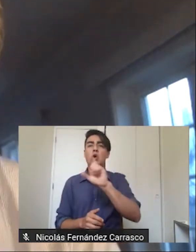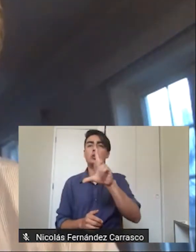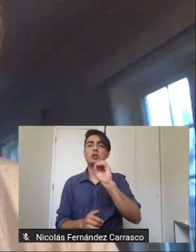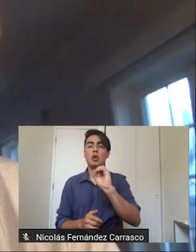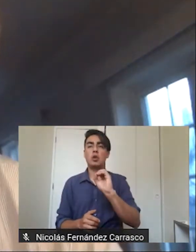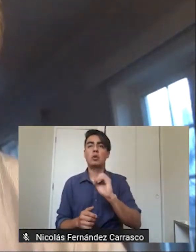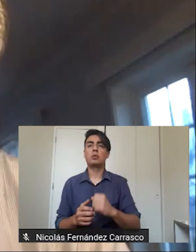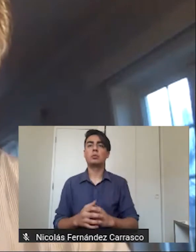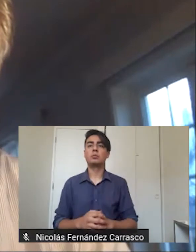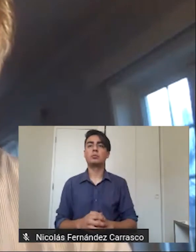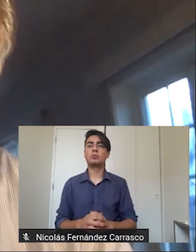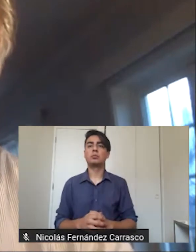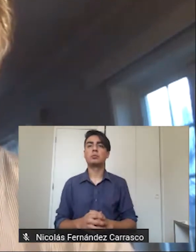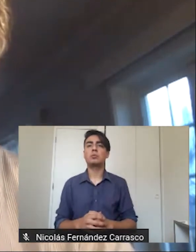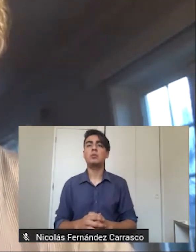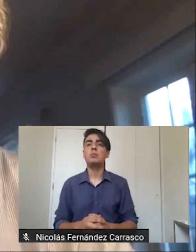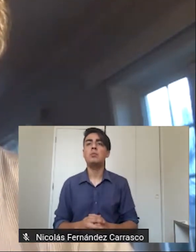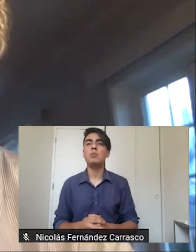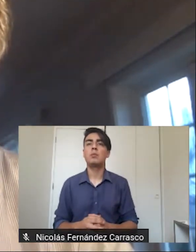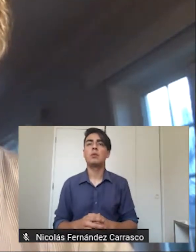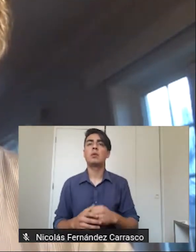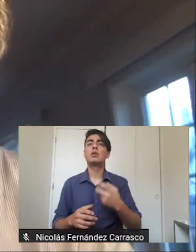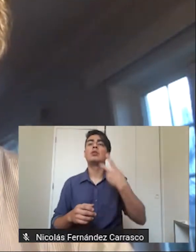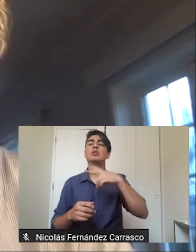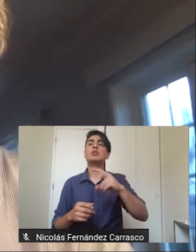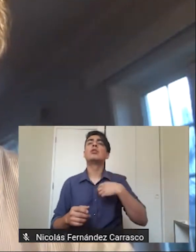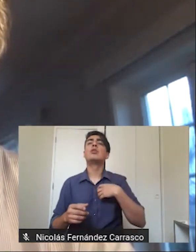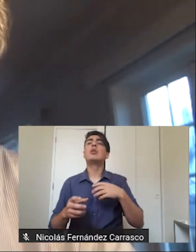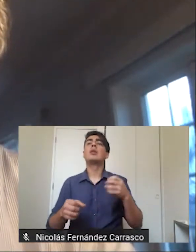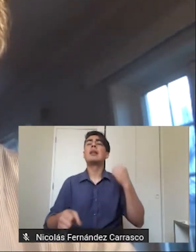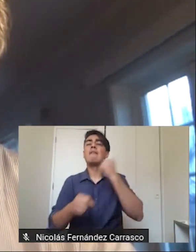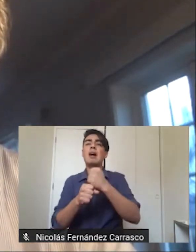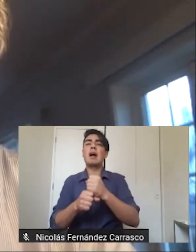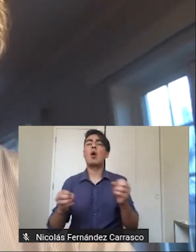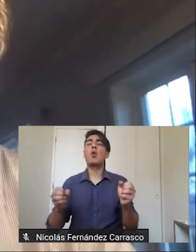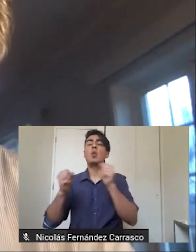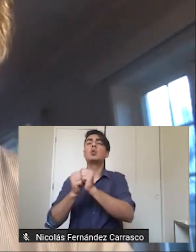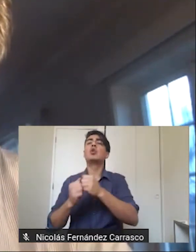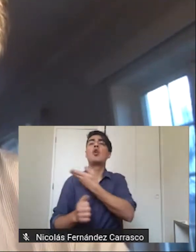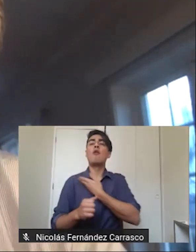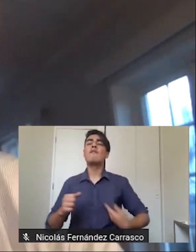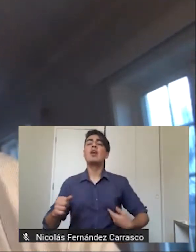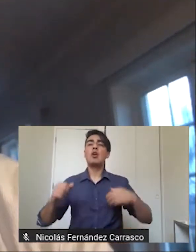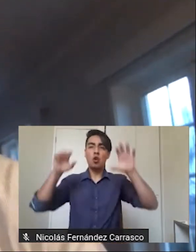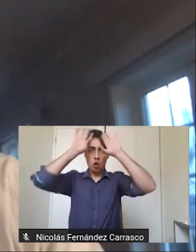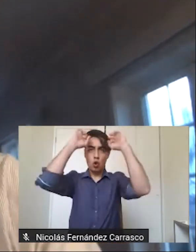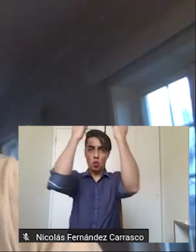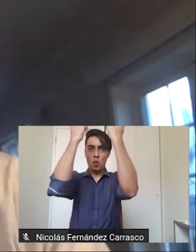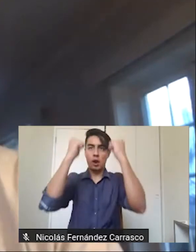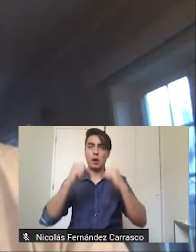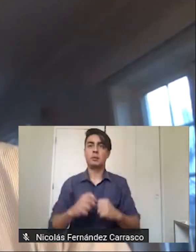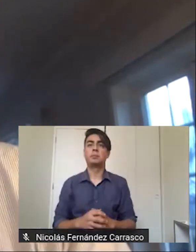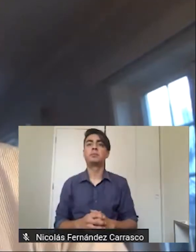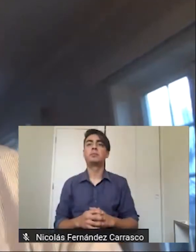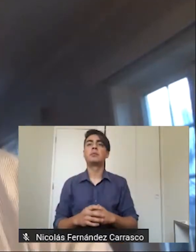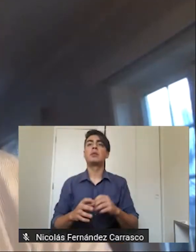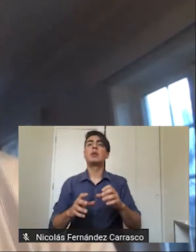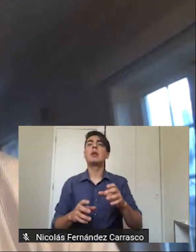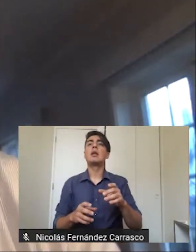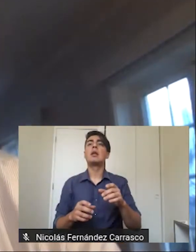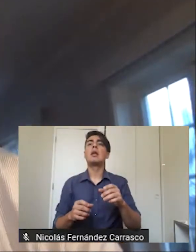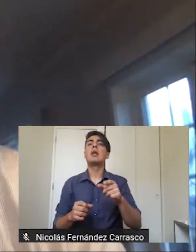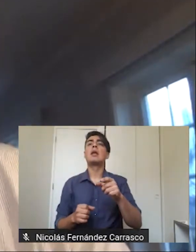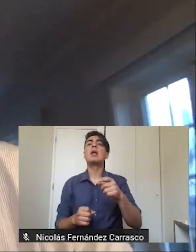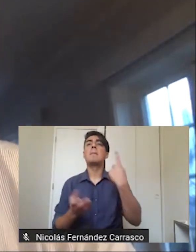financiados por el gobierno de Noruega a través del presupuesto nacional. Desde más o menos 1994,